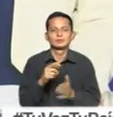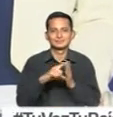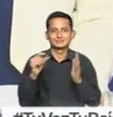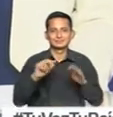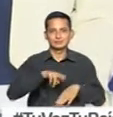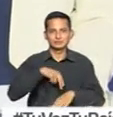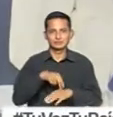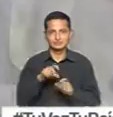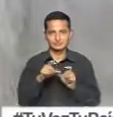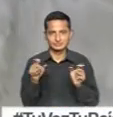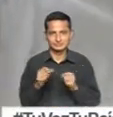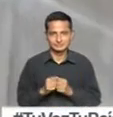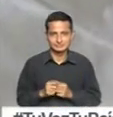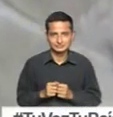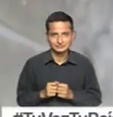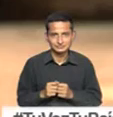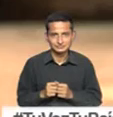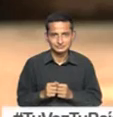Nacional.